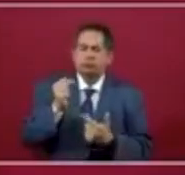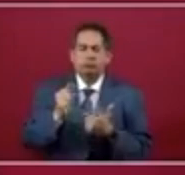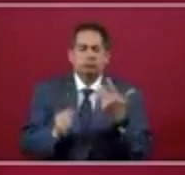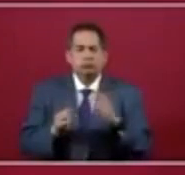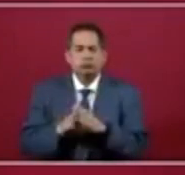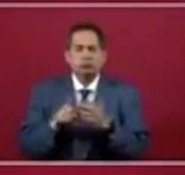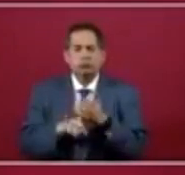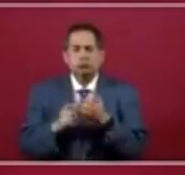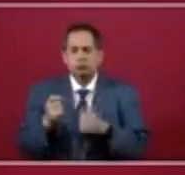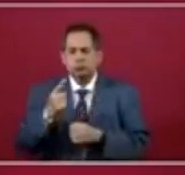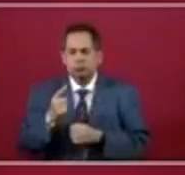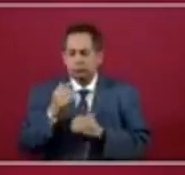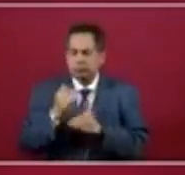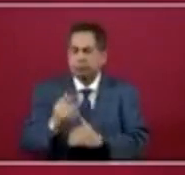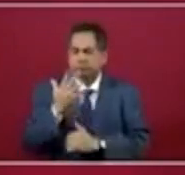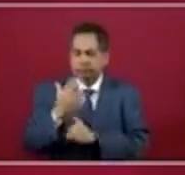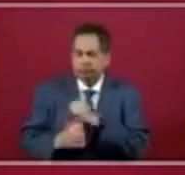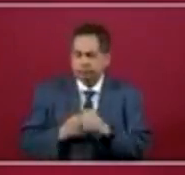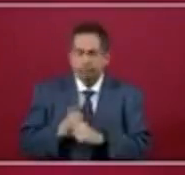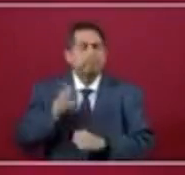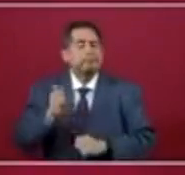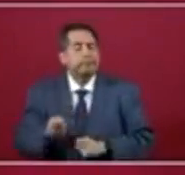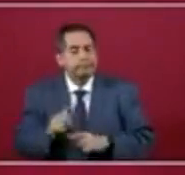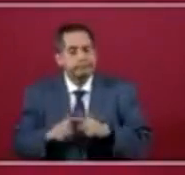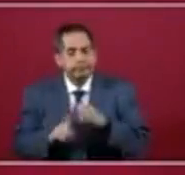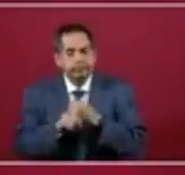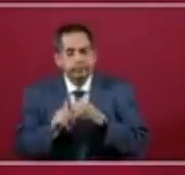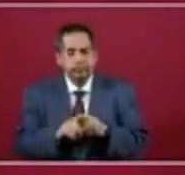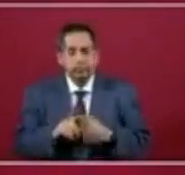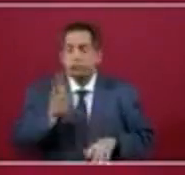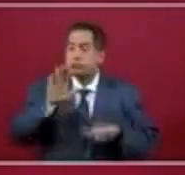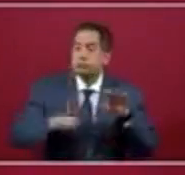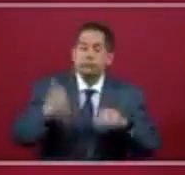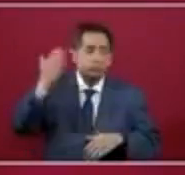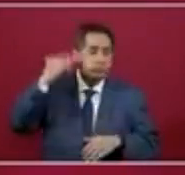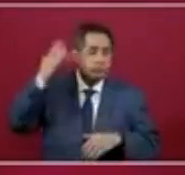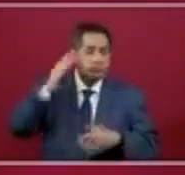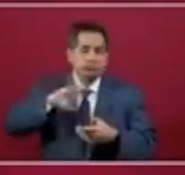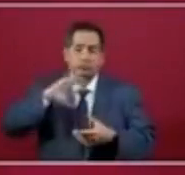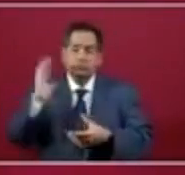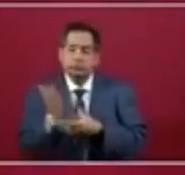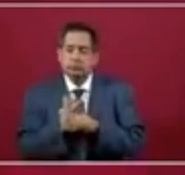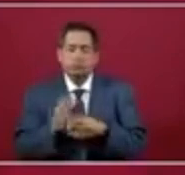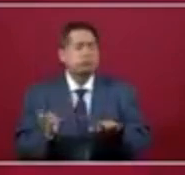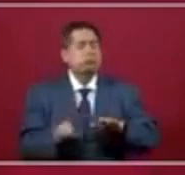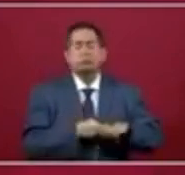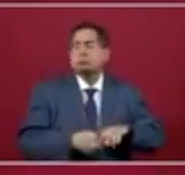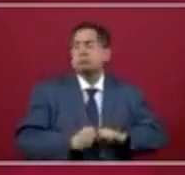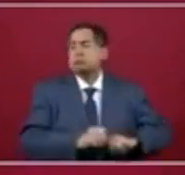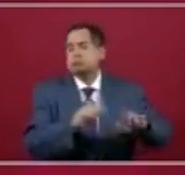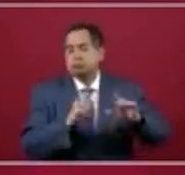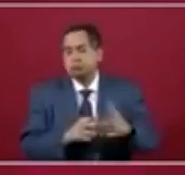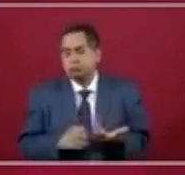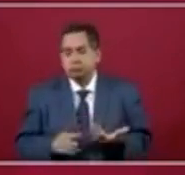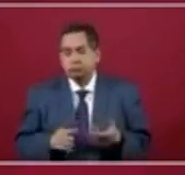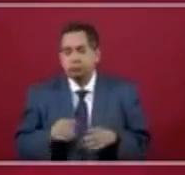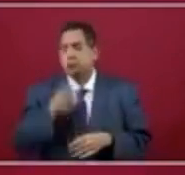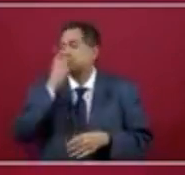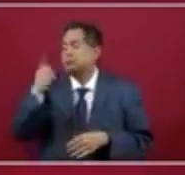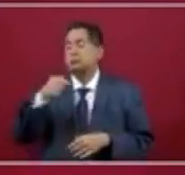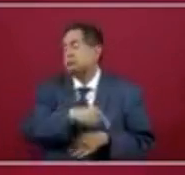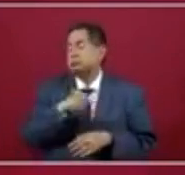en algunos casos 5 años. El problema es que muchas veces se reservaba información aduciendo que tenía que ver